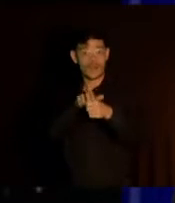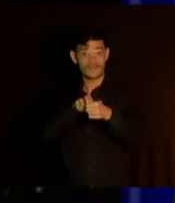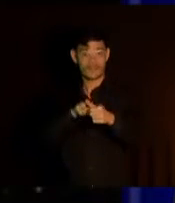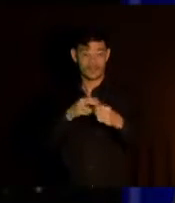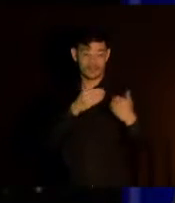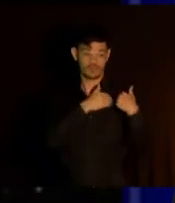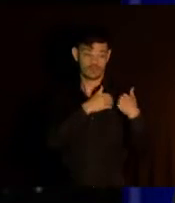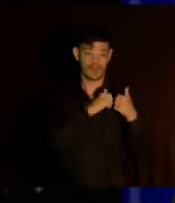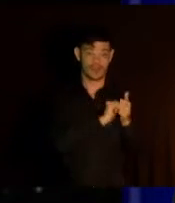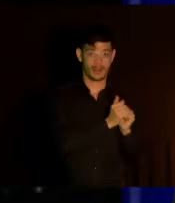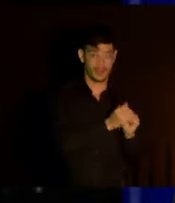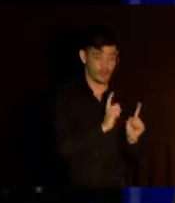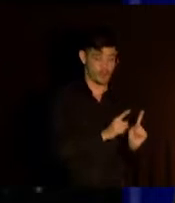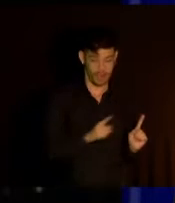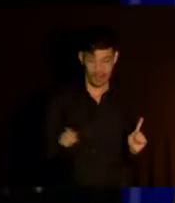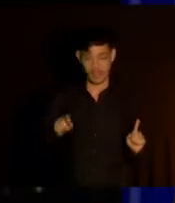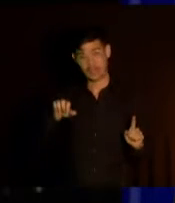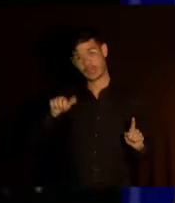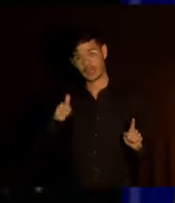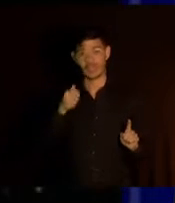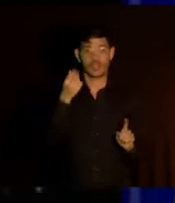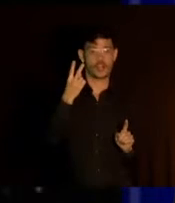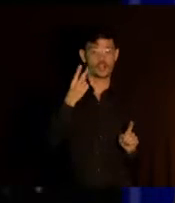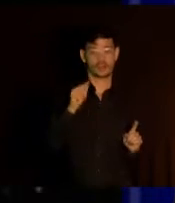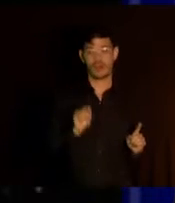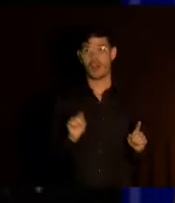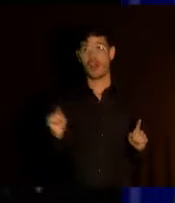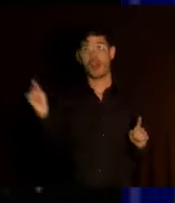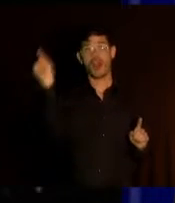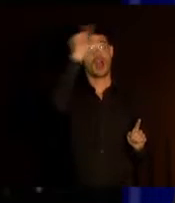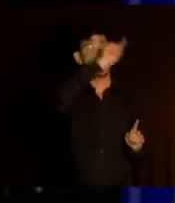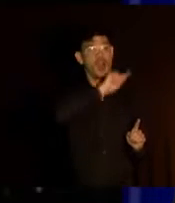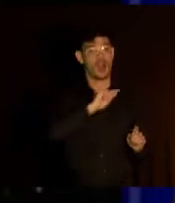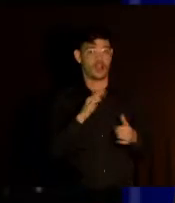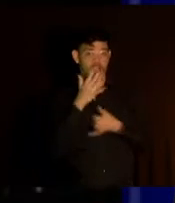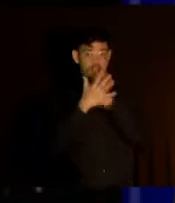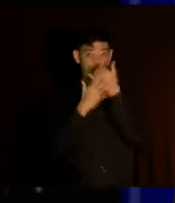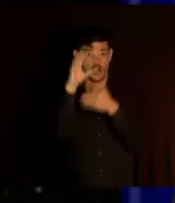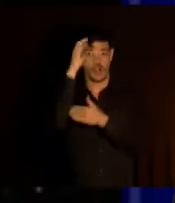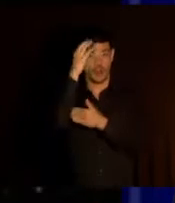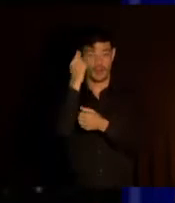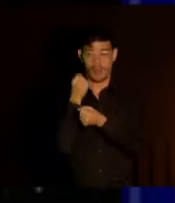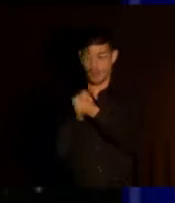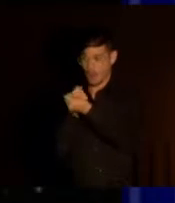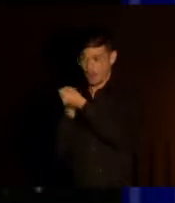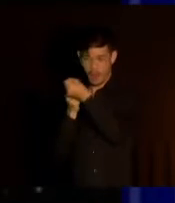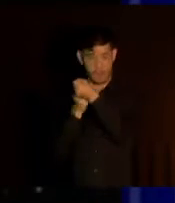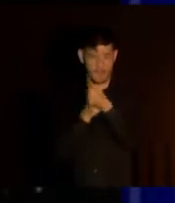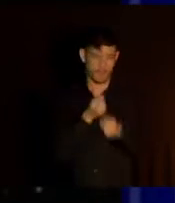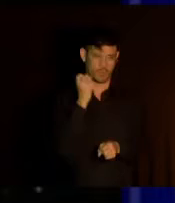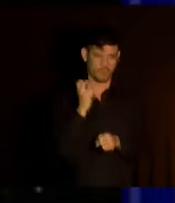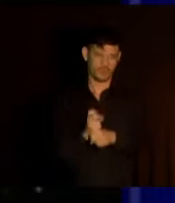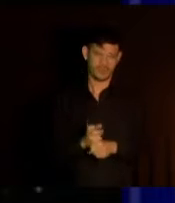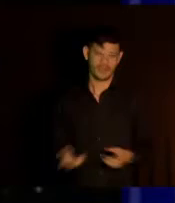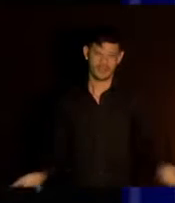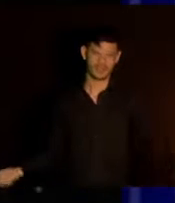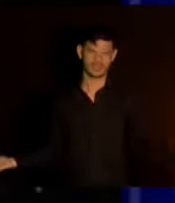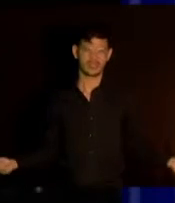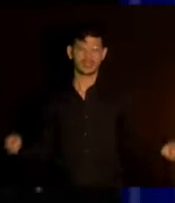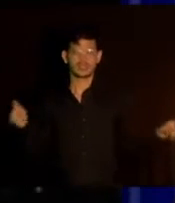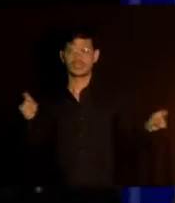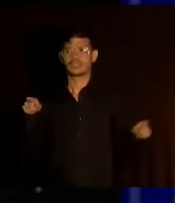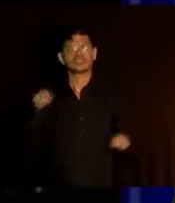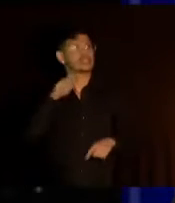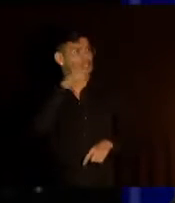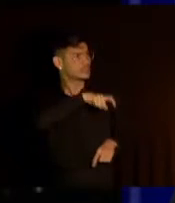los 32 departamentos del país tratando de desarrollar esos 12 deportes. Se necesitaría un recurso humano muy